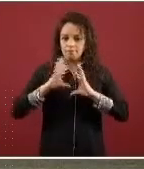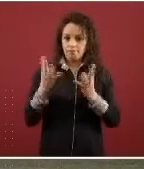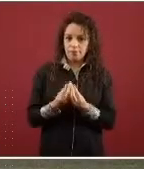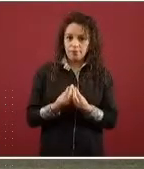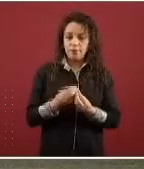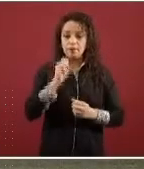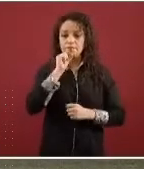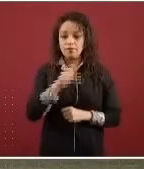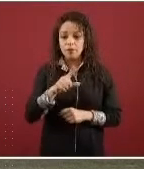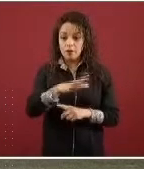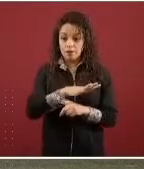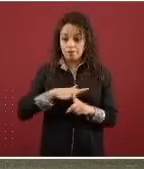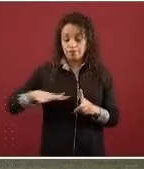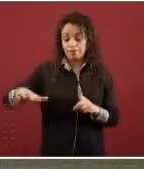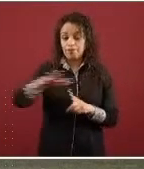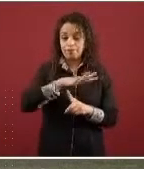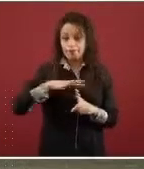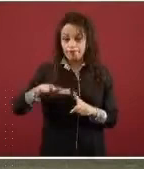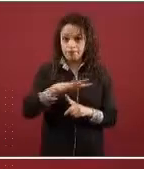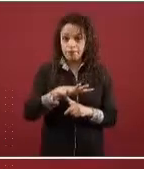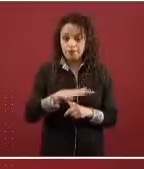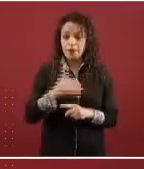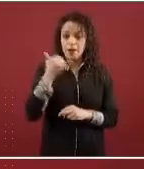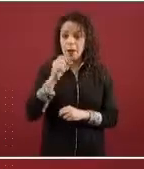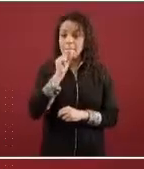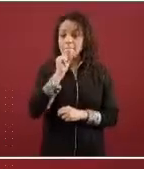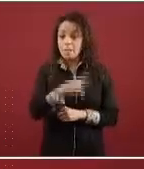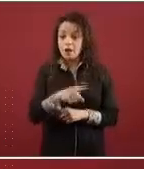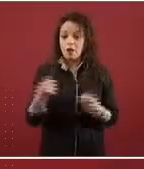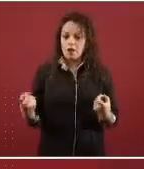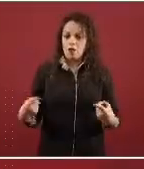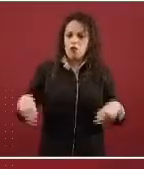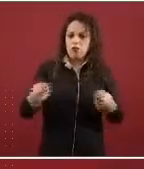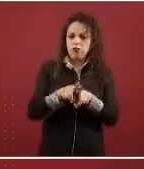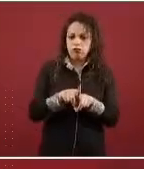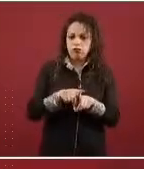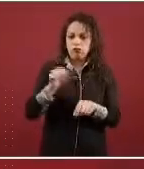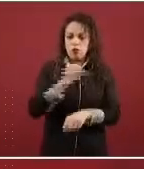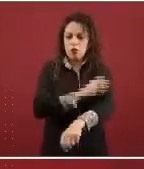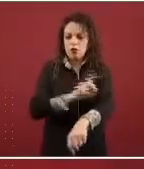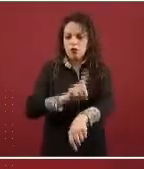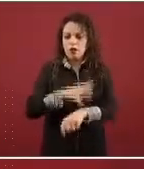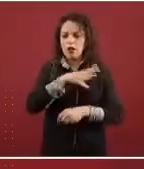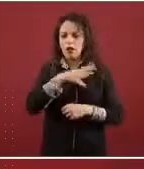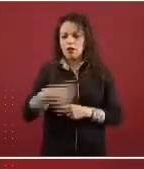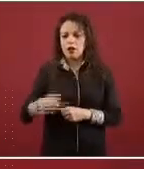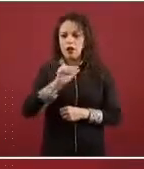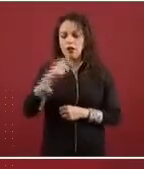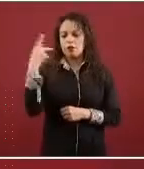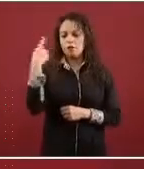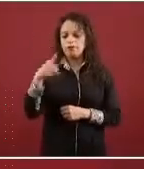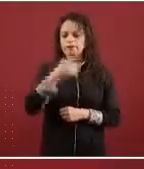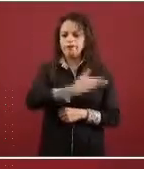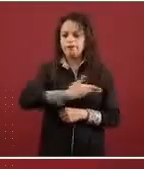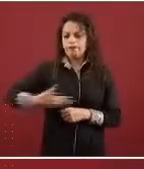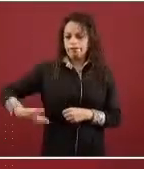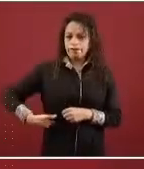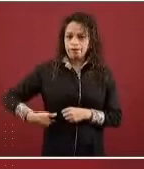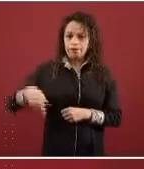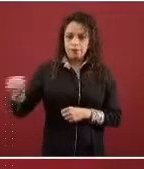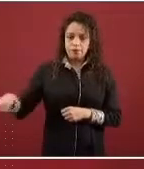de la sociedad civil, y en conjunto con la Coordinación General de Comunicación Social y Vocería de la Presidencia de la